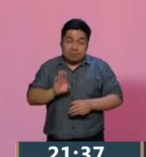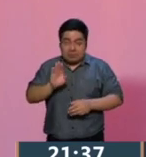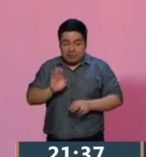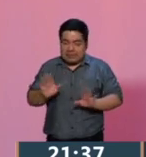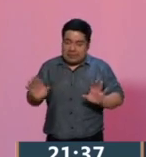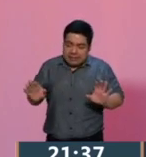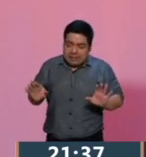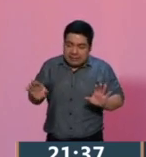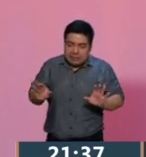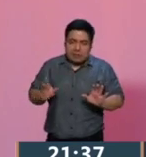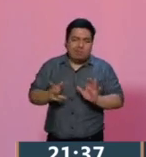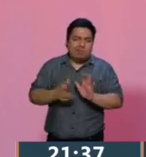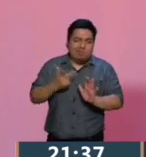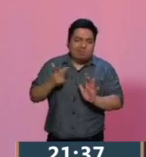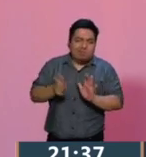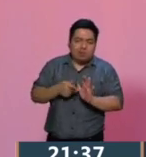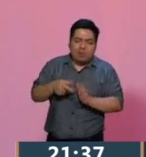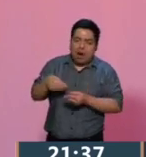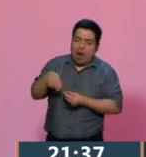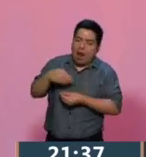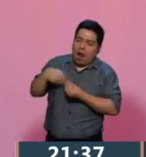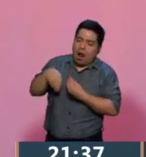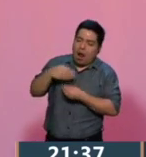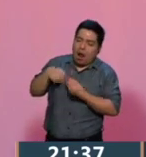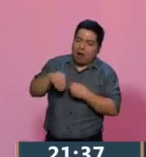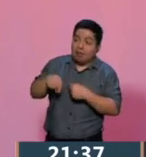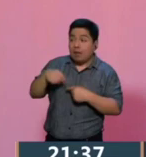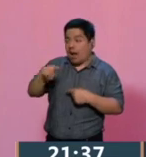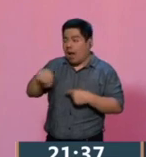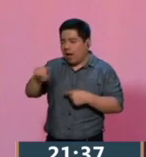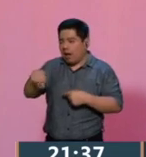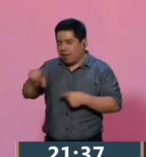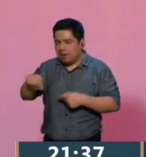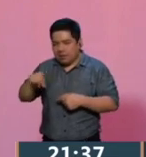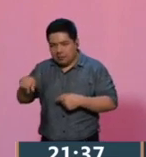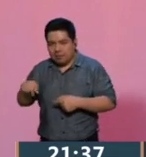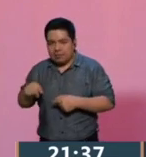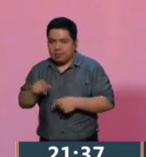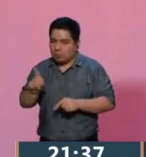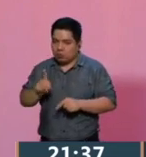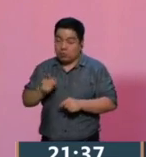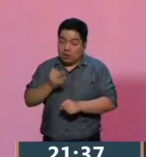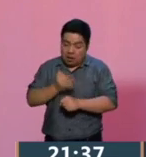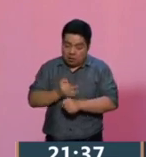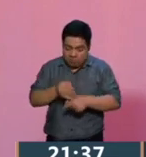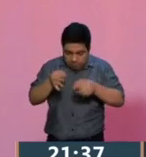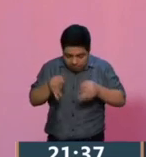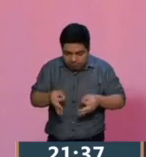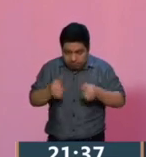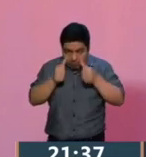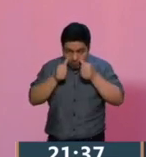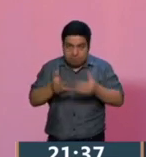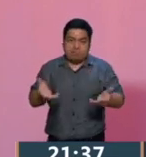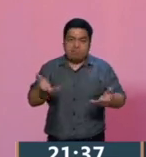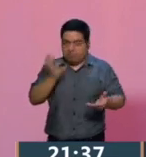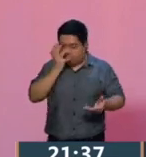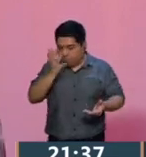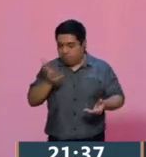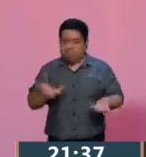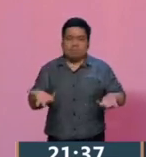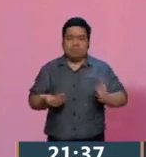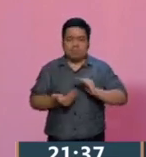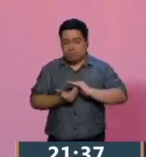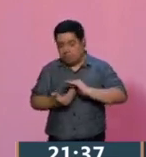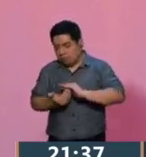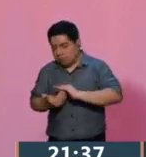parece que ya no podemos estarle dando vueltas a esto para después de la elección. Hoy tiene que haber seriedad, tiene que